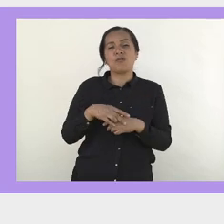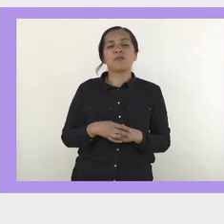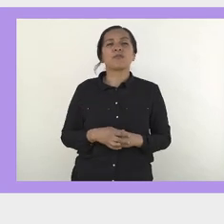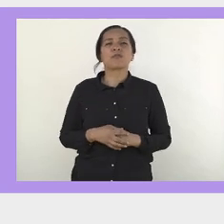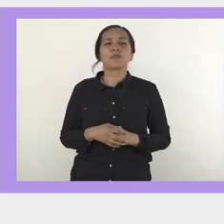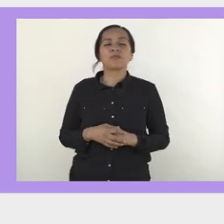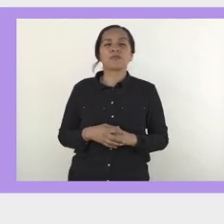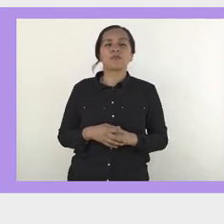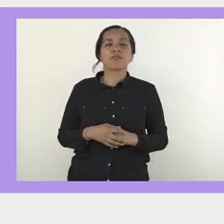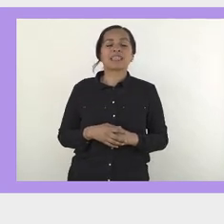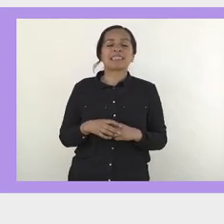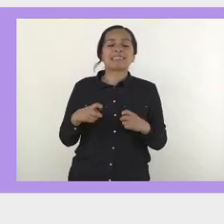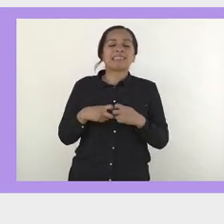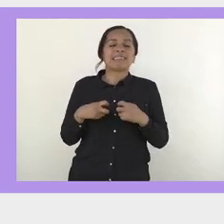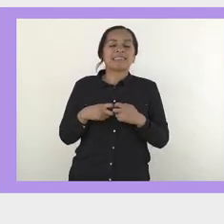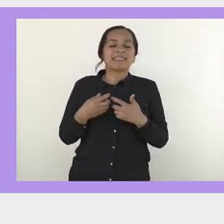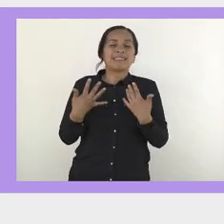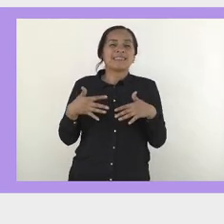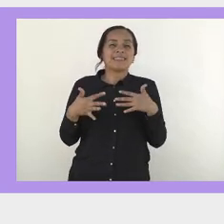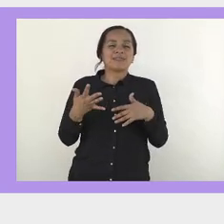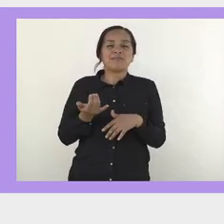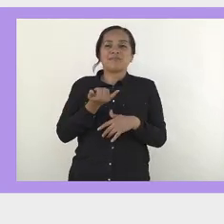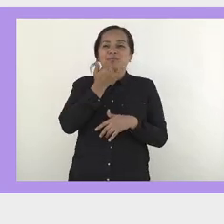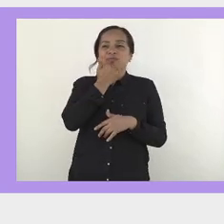soy un poquito nerviosa